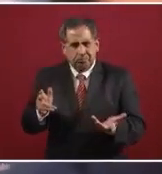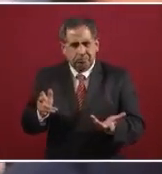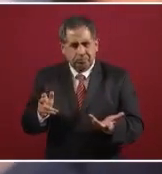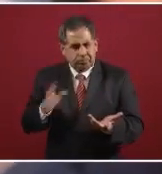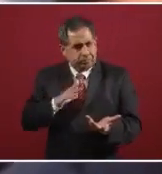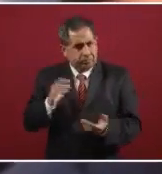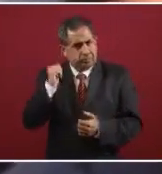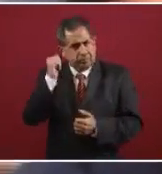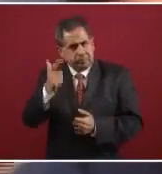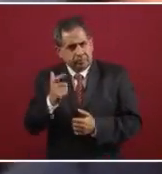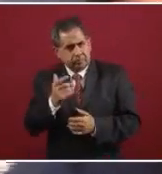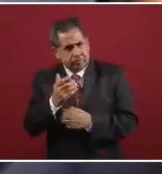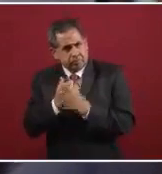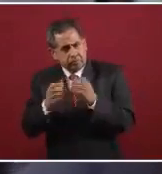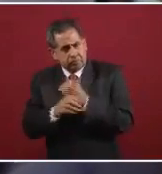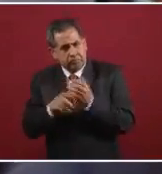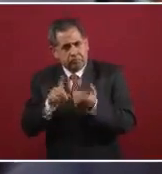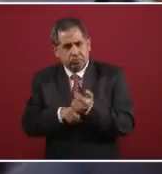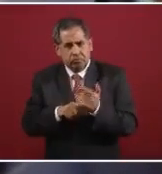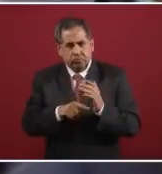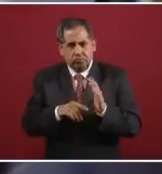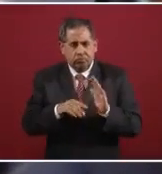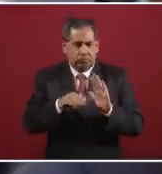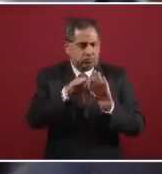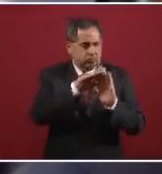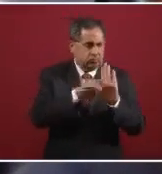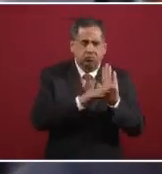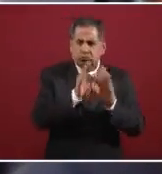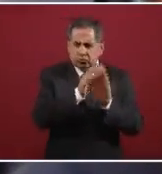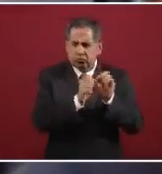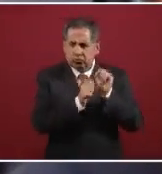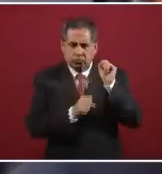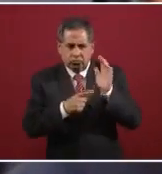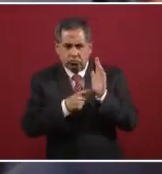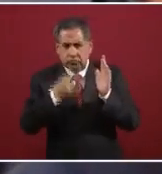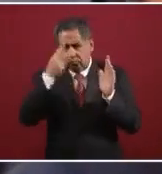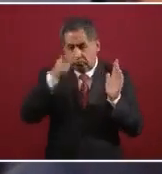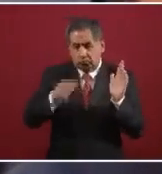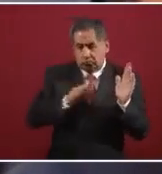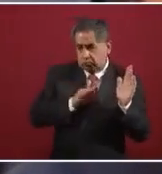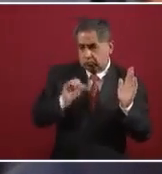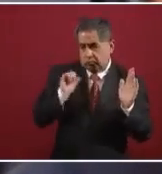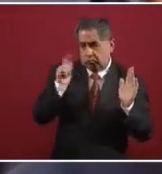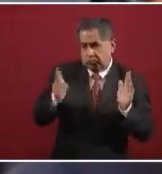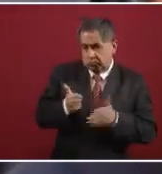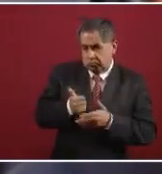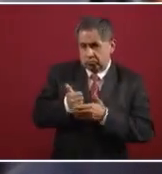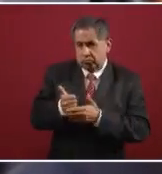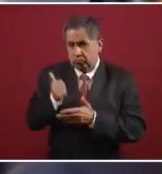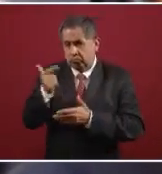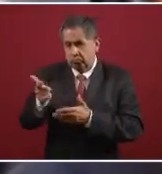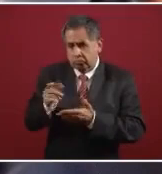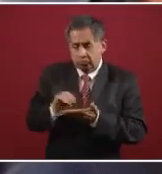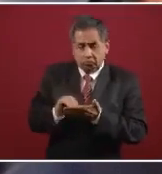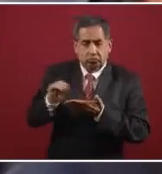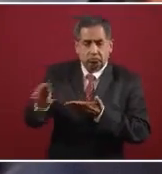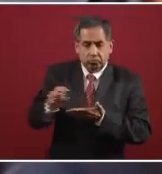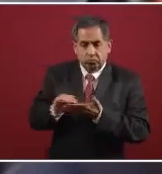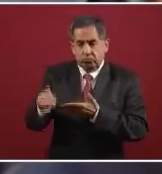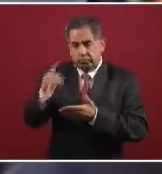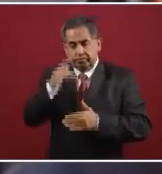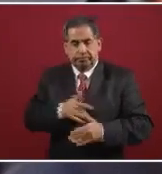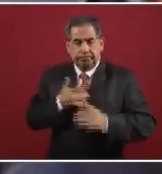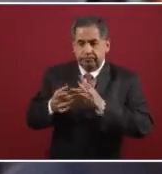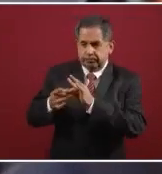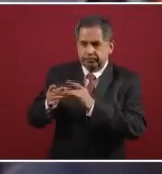¿Hay alguna cosa que dentro de los márgenes de la Constitución México podría hacer para enviar mensajes de